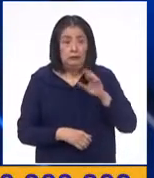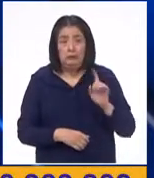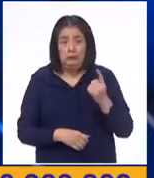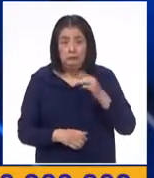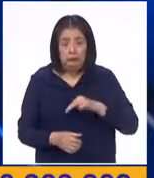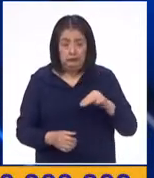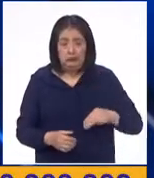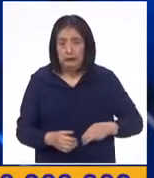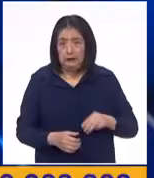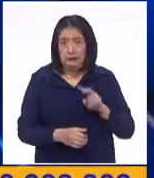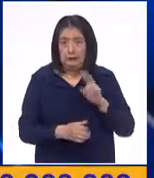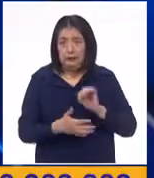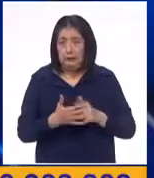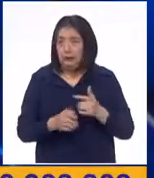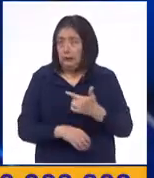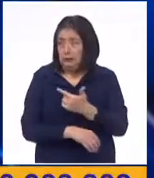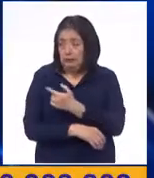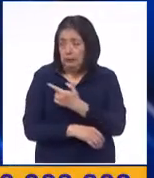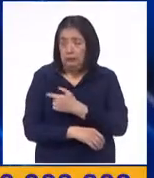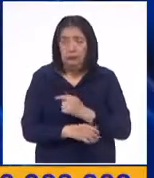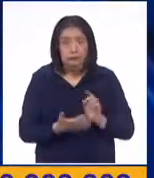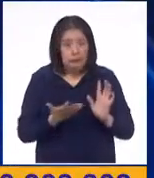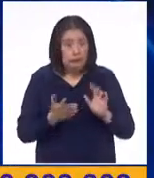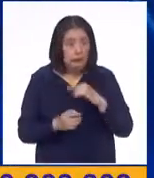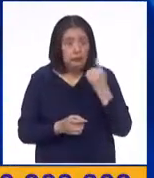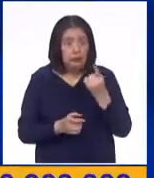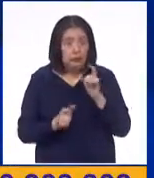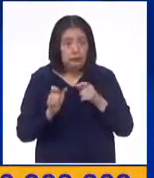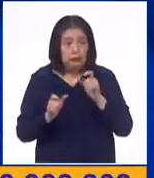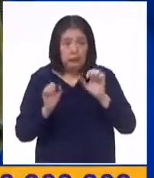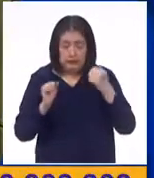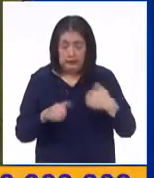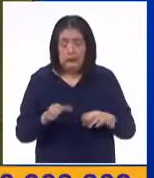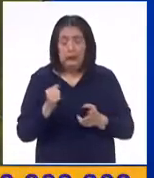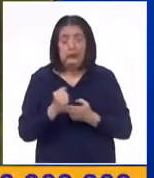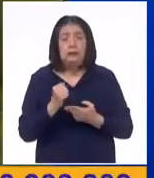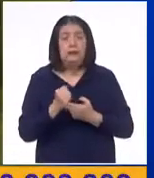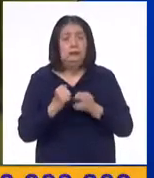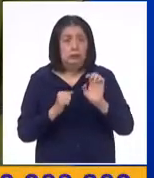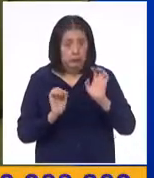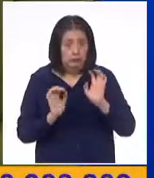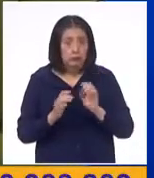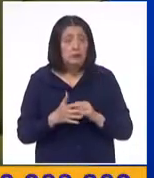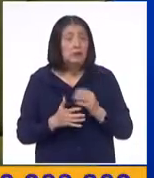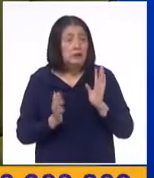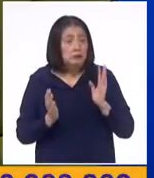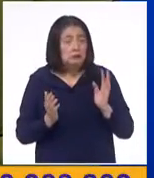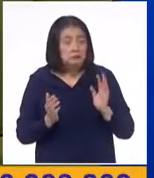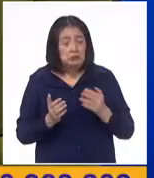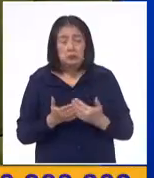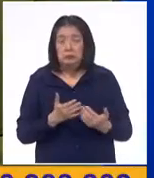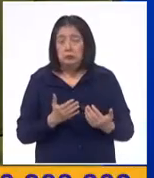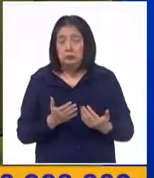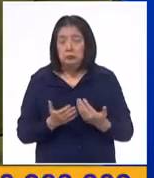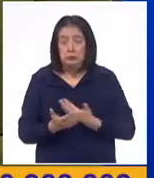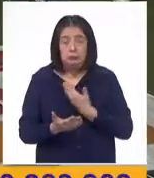Bermúdez, quien aseguró que la inmunización para el resto de la población está garantizada aún con un nuevo gobierno.